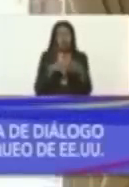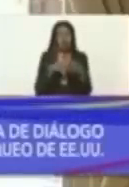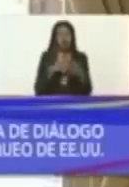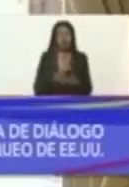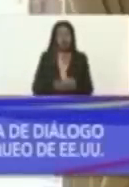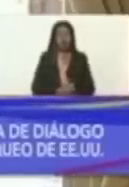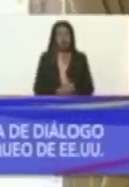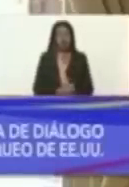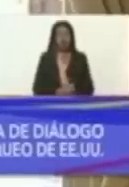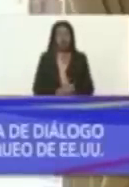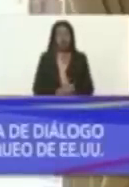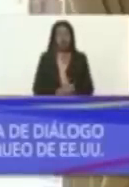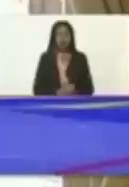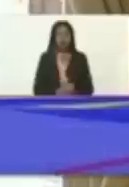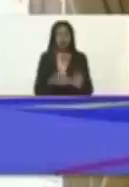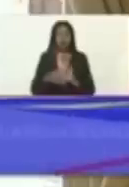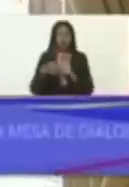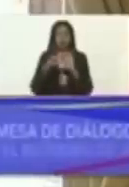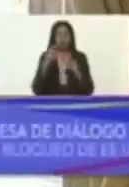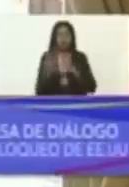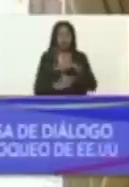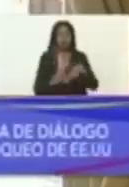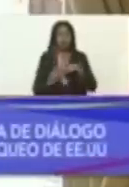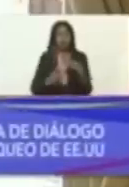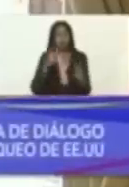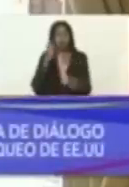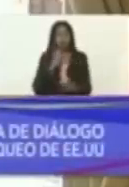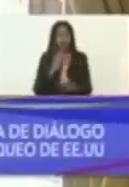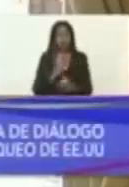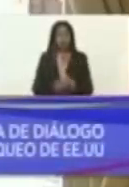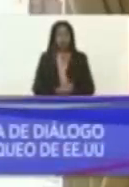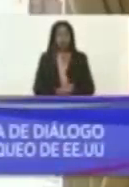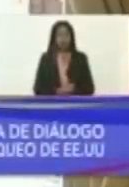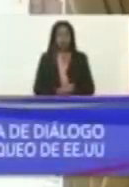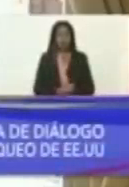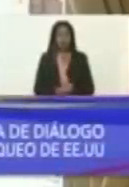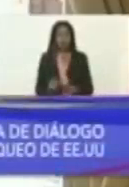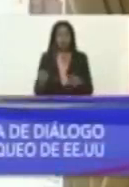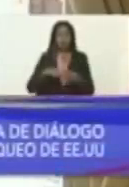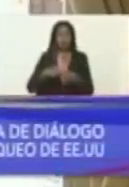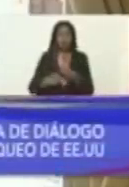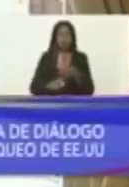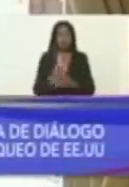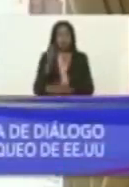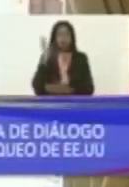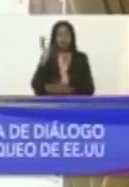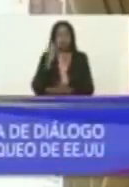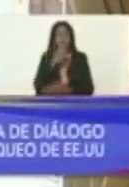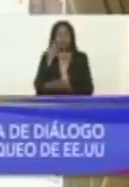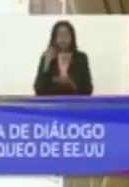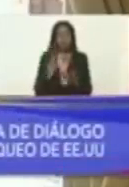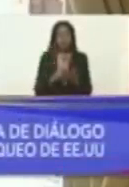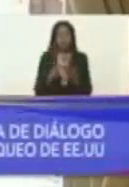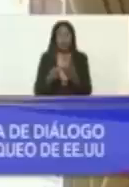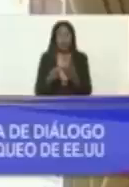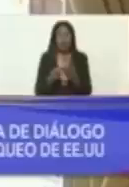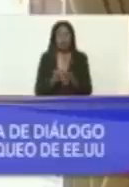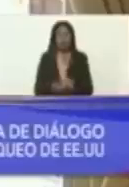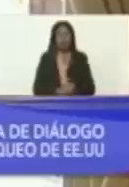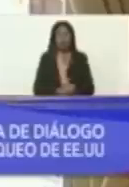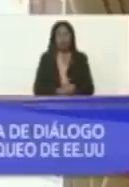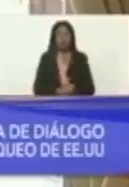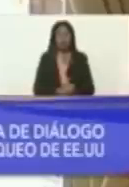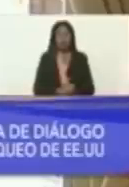de la alianza revolucionaria bolivariana se reincorporan a la asamblea nacional en desacato